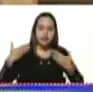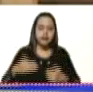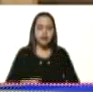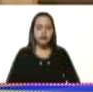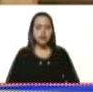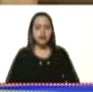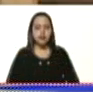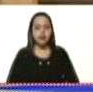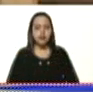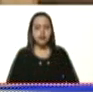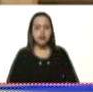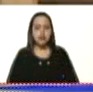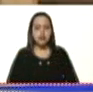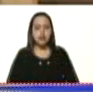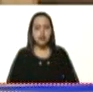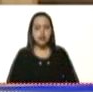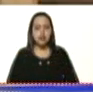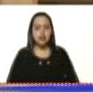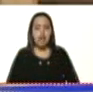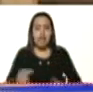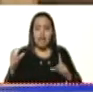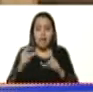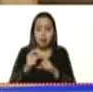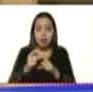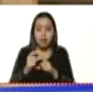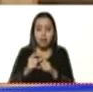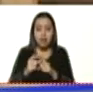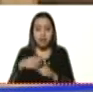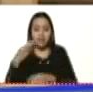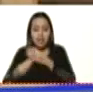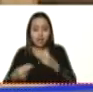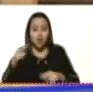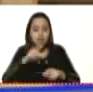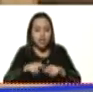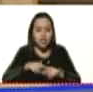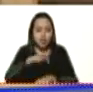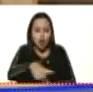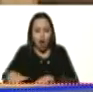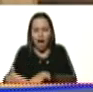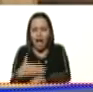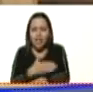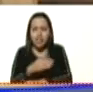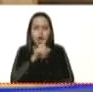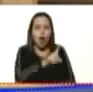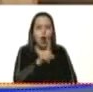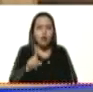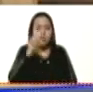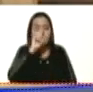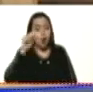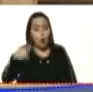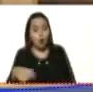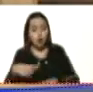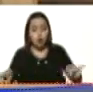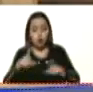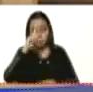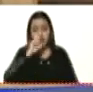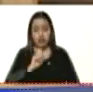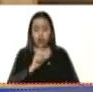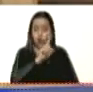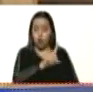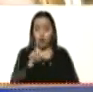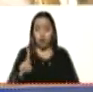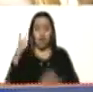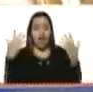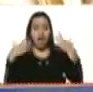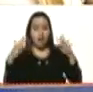la declamación perfecta que nos hizo Víctor, este niño de 11 años. Está cumpliendo 11 años hoy, Víctor. Vamos a darle un